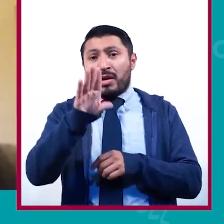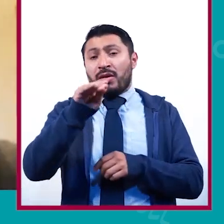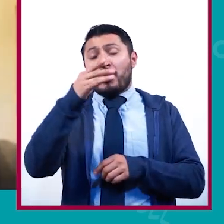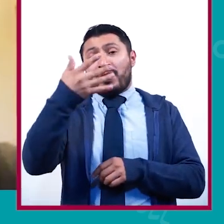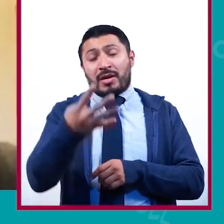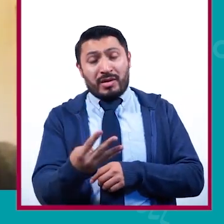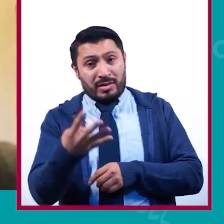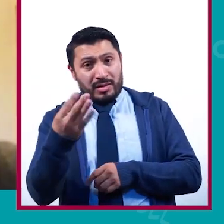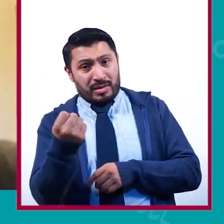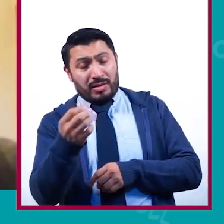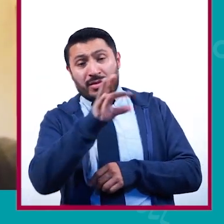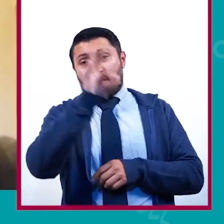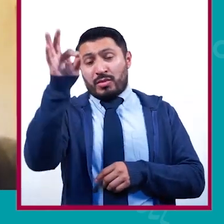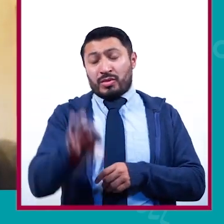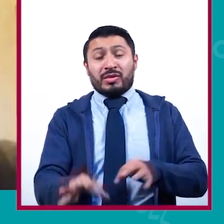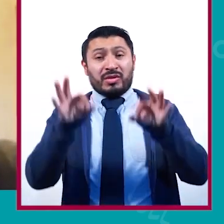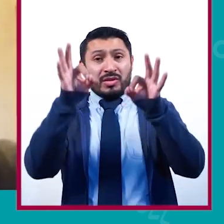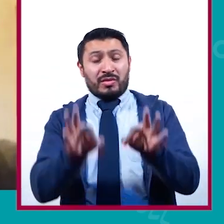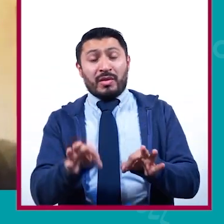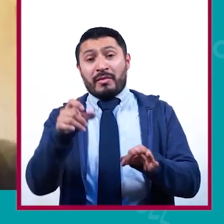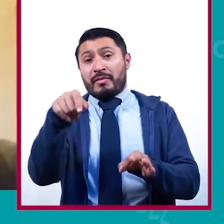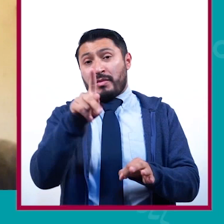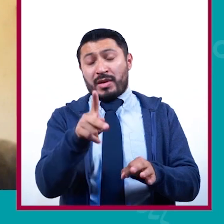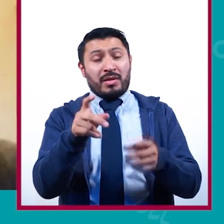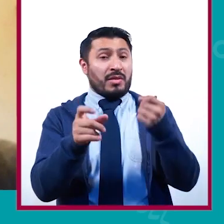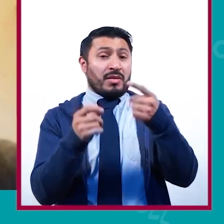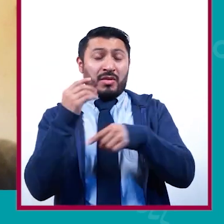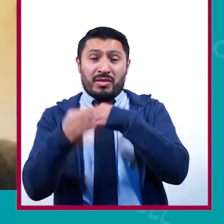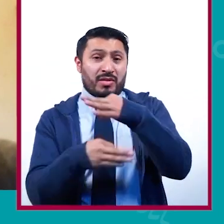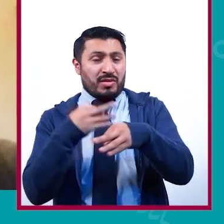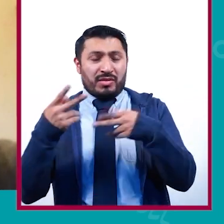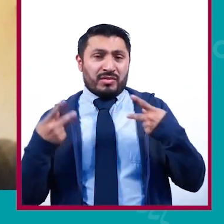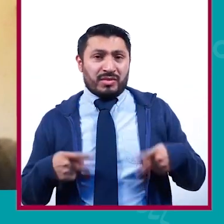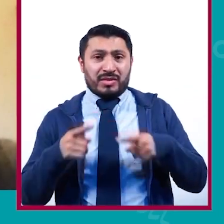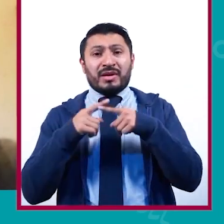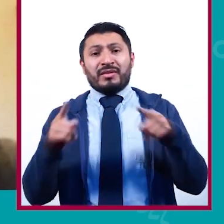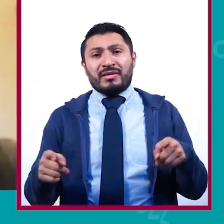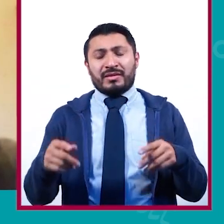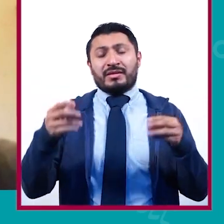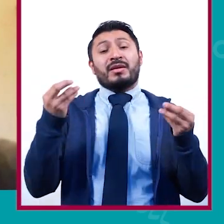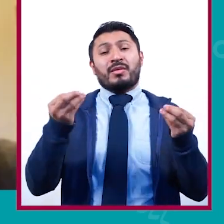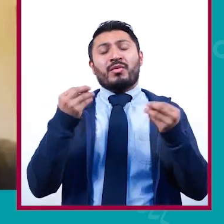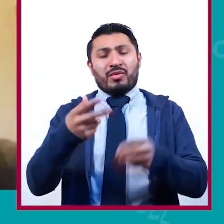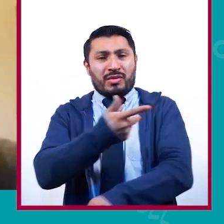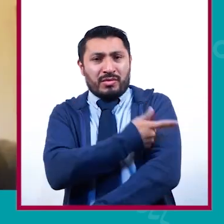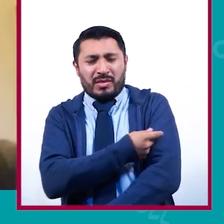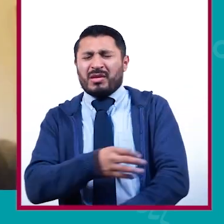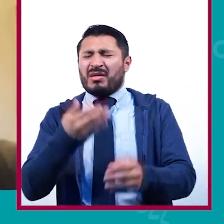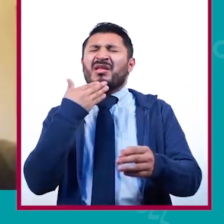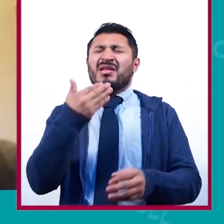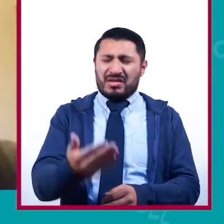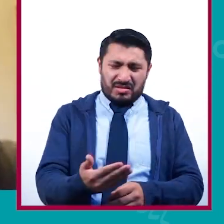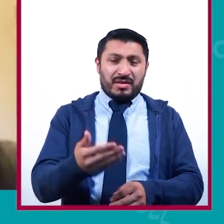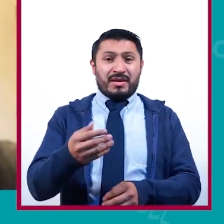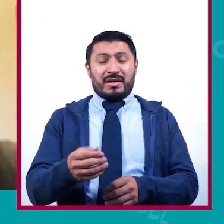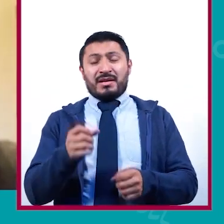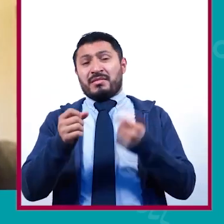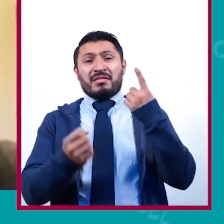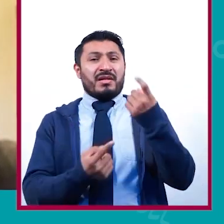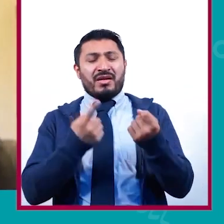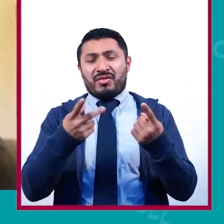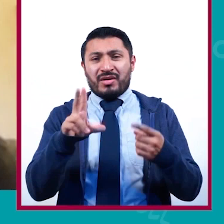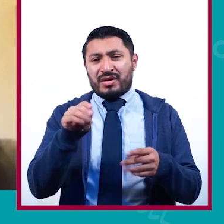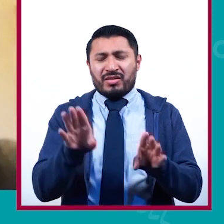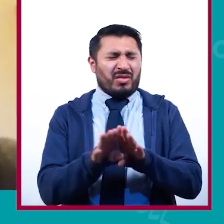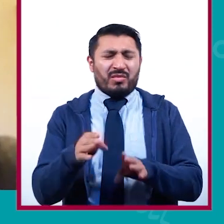en el resto de la población. No obstante, la gran mayoría de las vacunas son altamente eficientes. Por ahí hay algunas que no son del